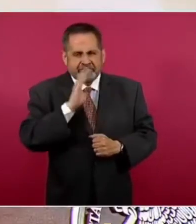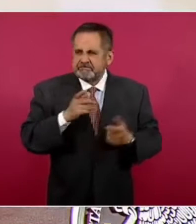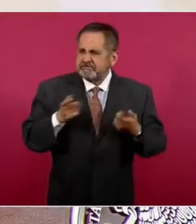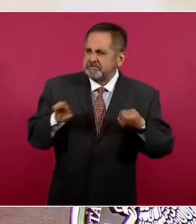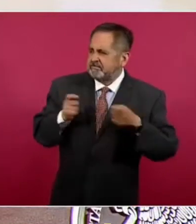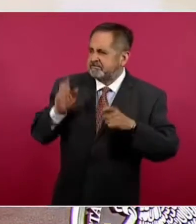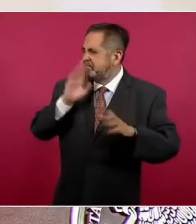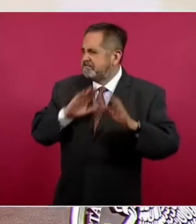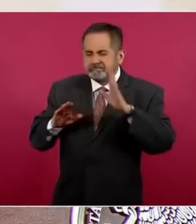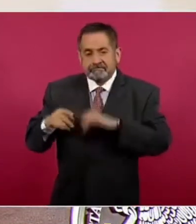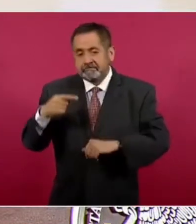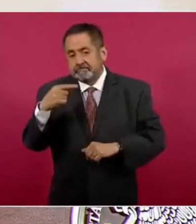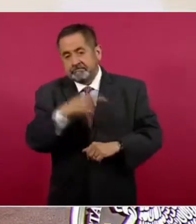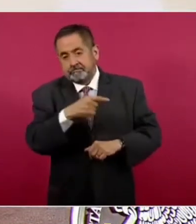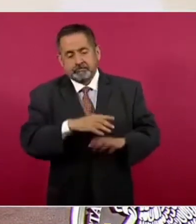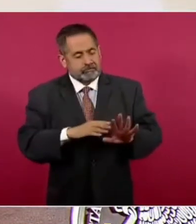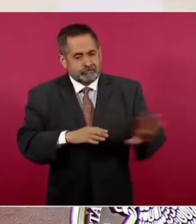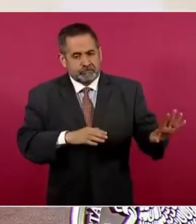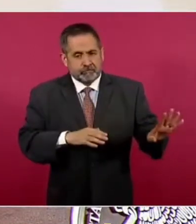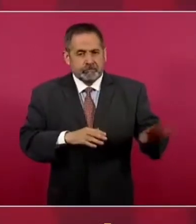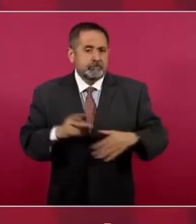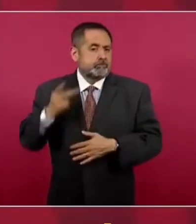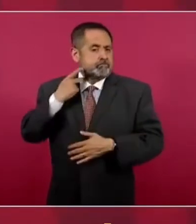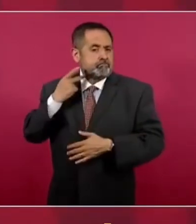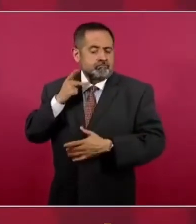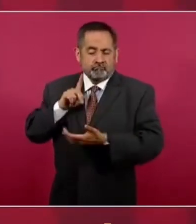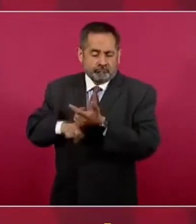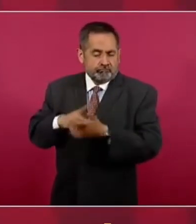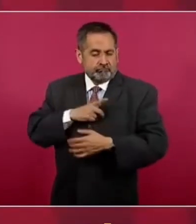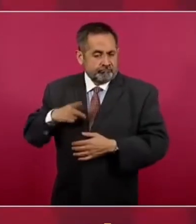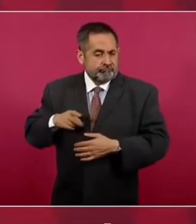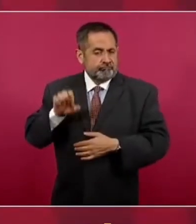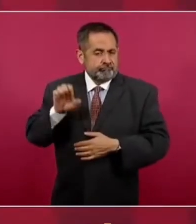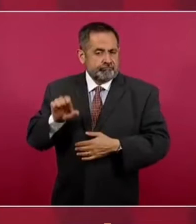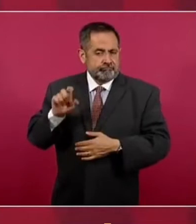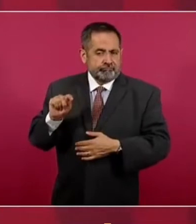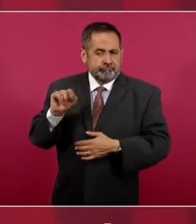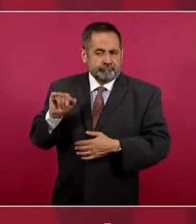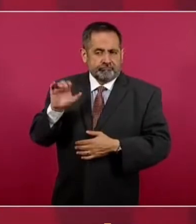porque la política debe ser un imperativo ético.